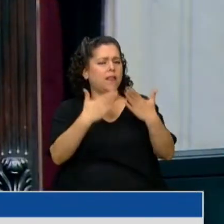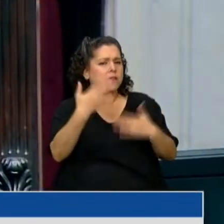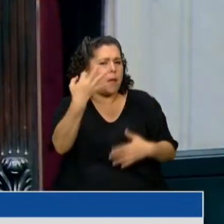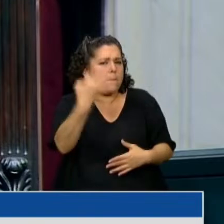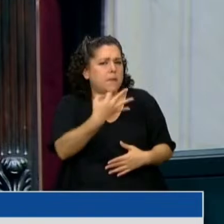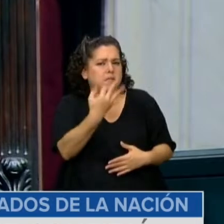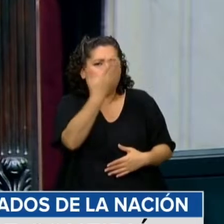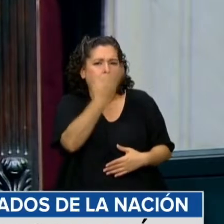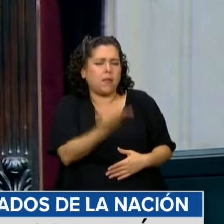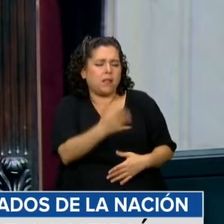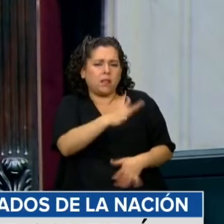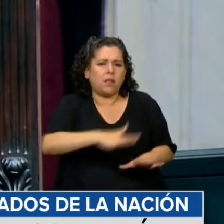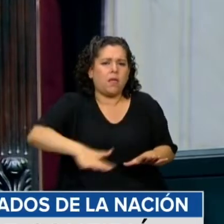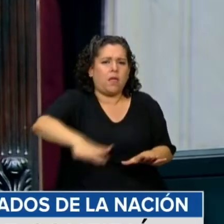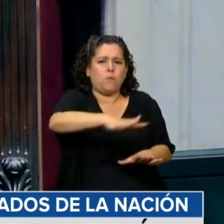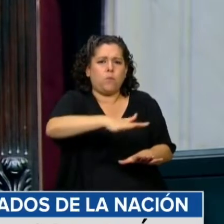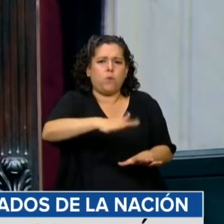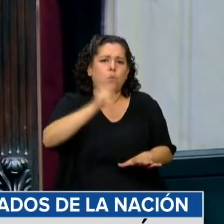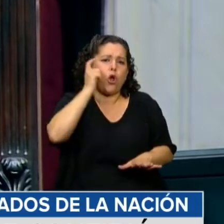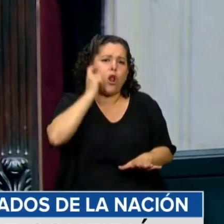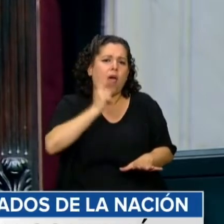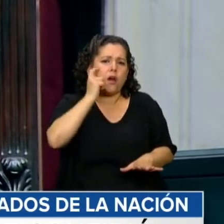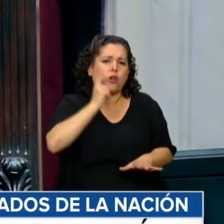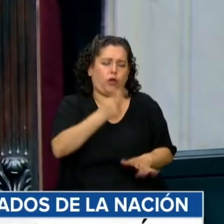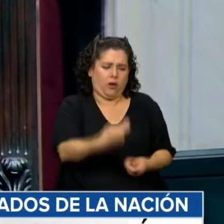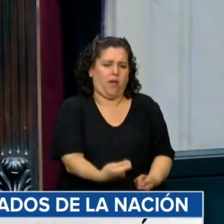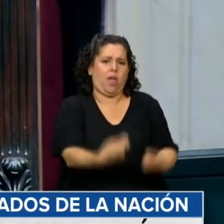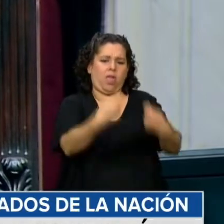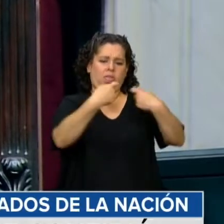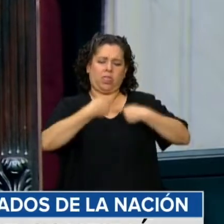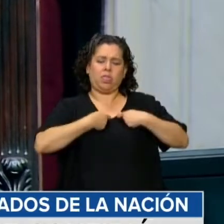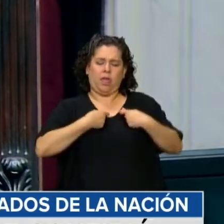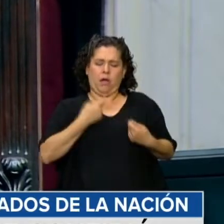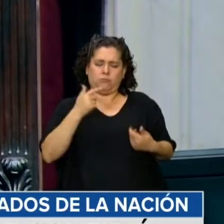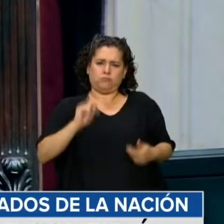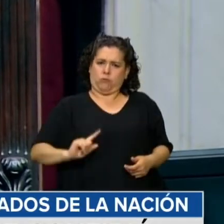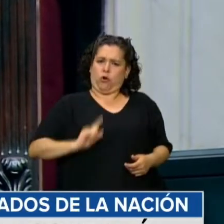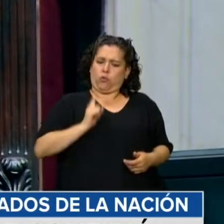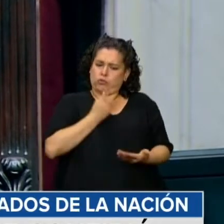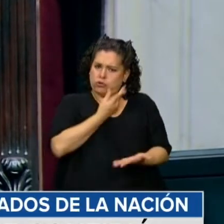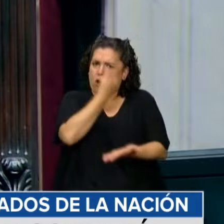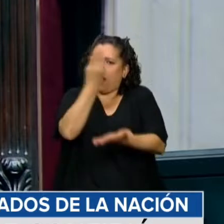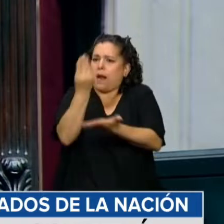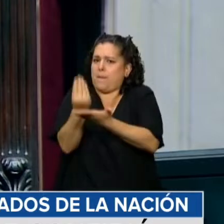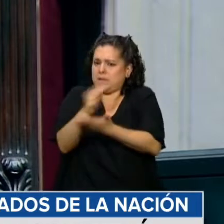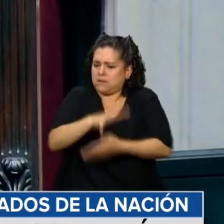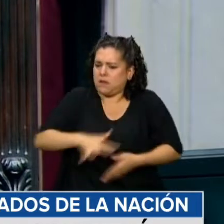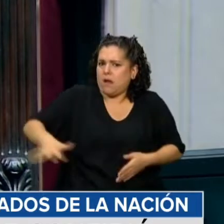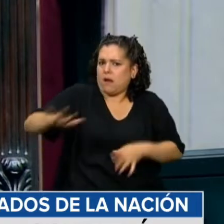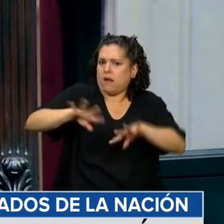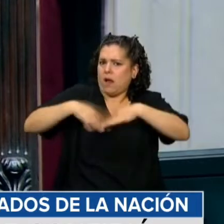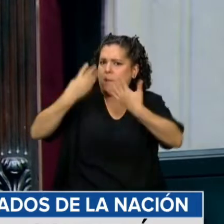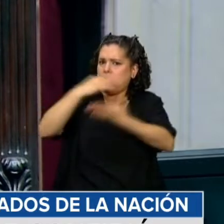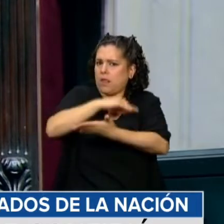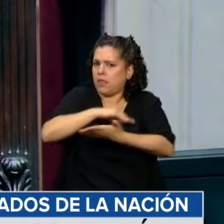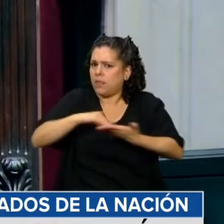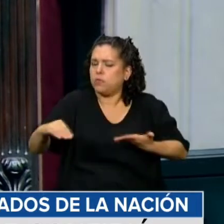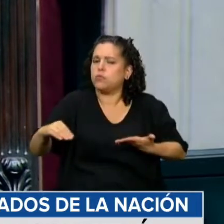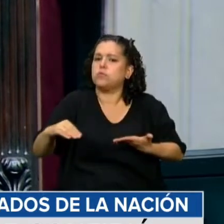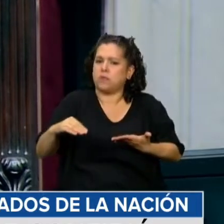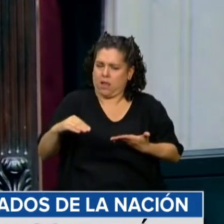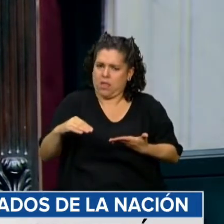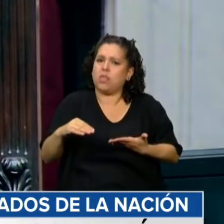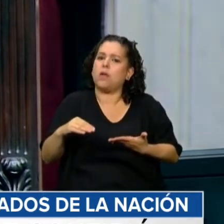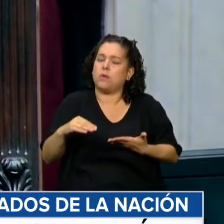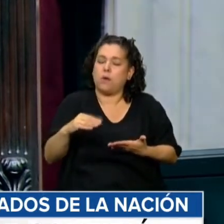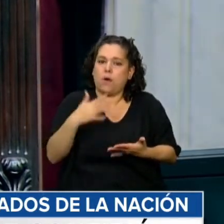mi querido pueblo de La Rioja, que me confirió el honor de representarlo en esta magna Asamblea Legislativa,